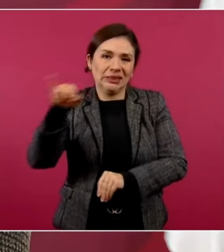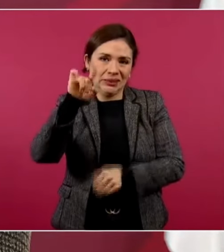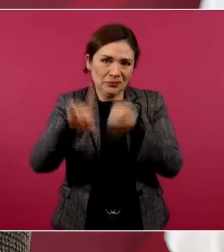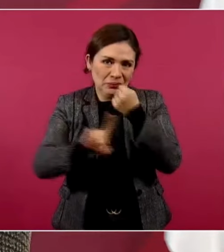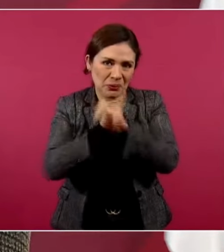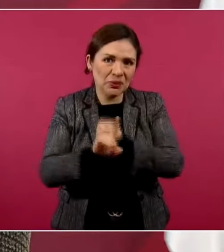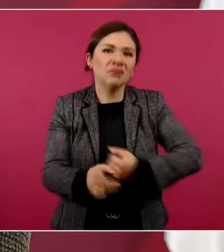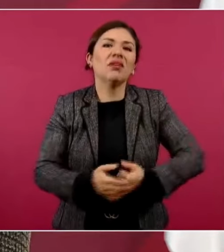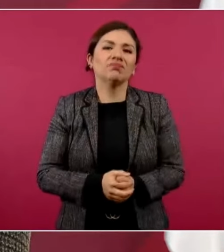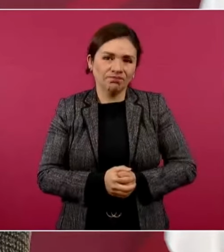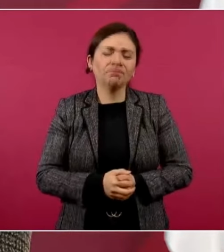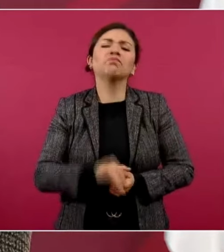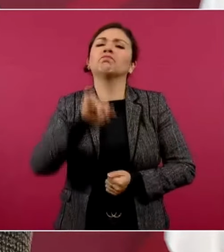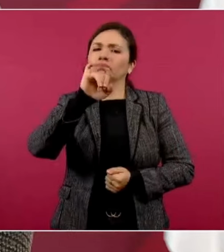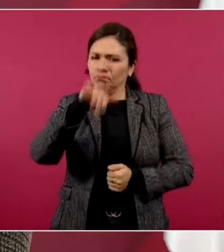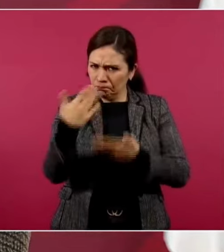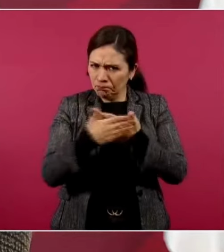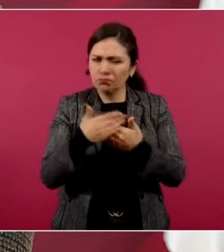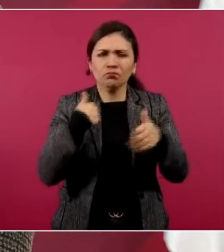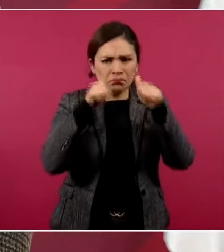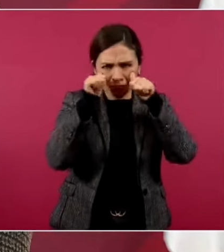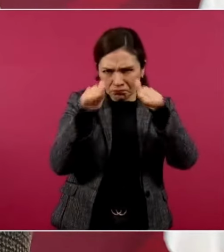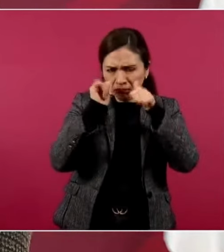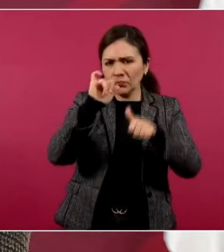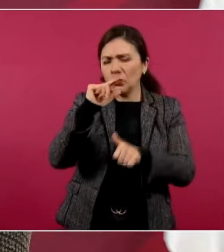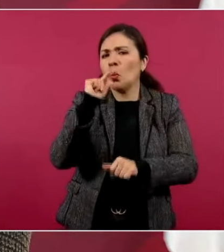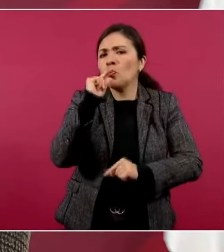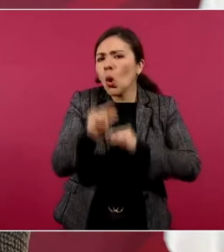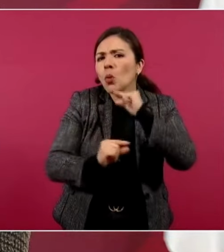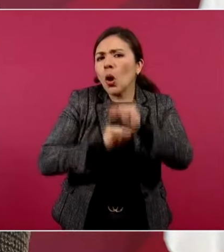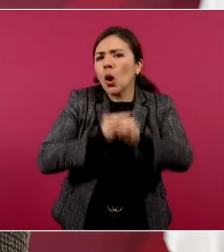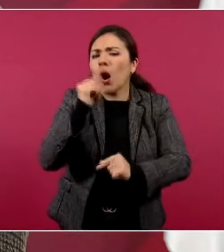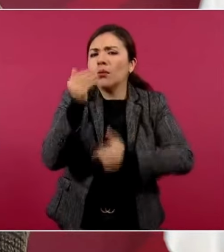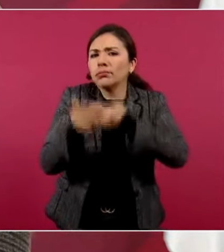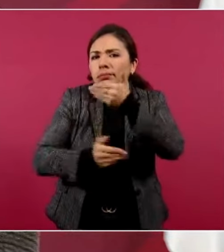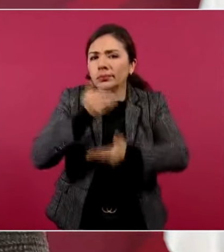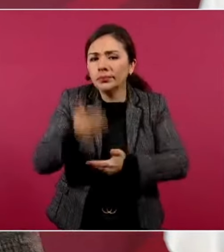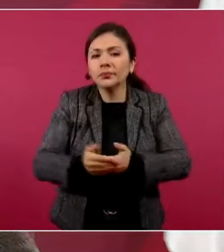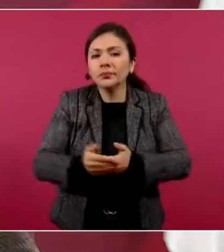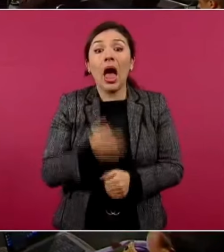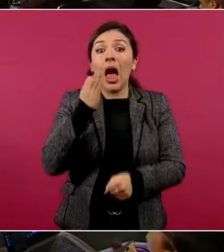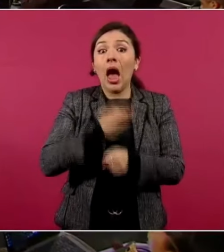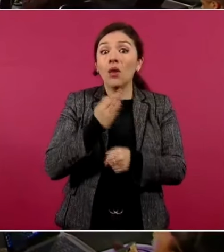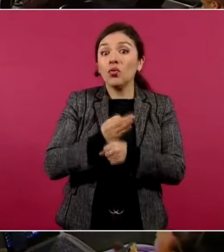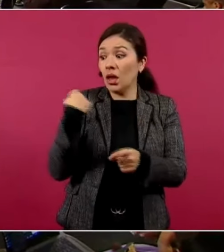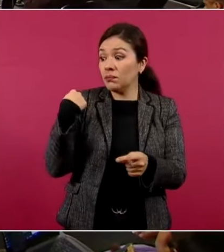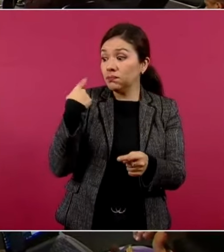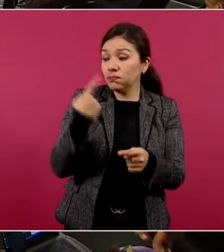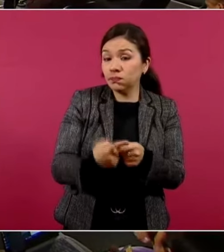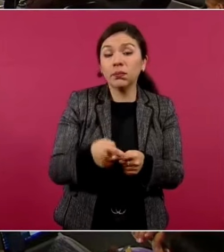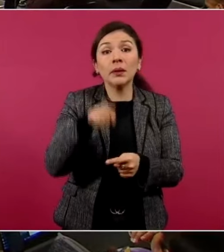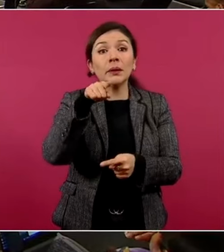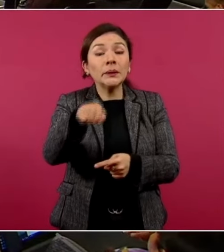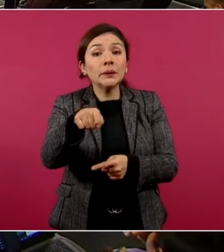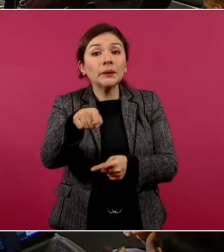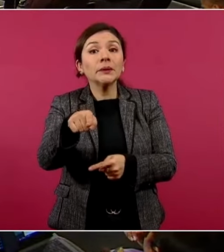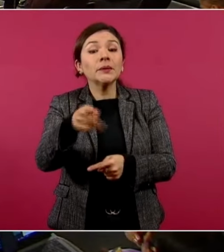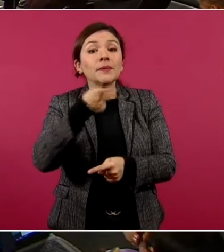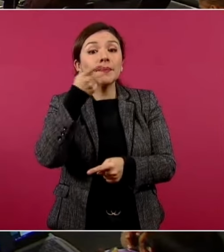Sí, sí, van a ser escuchados y vamos a ir avanzando. Llevamos, en el caso